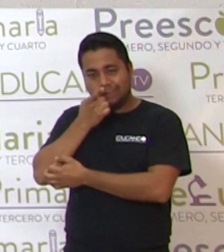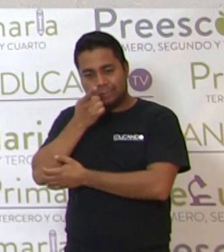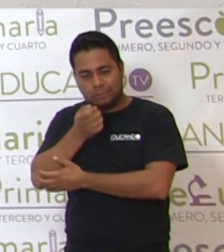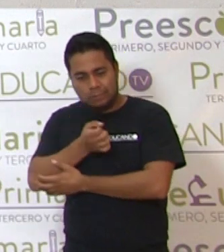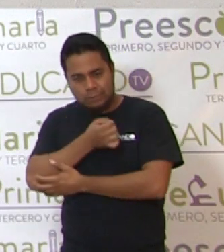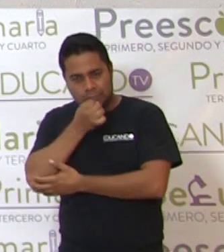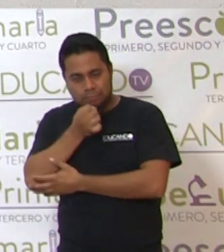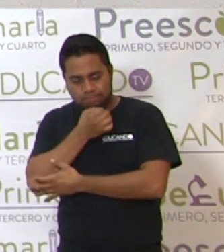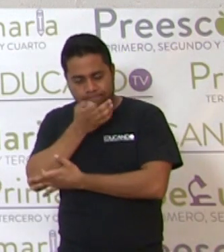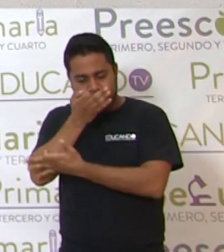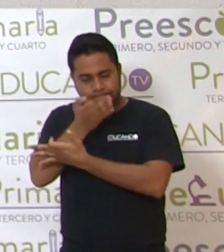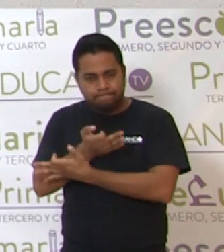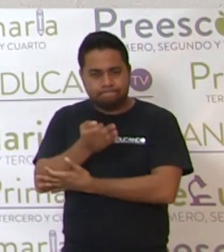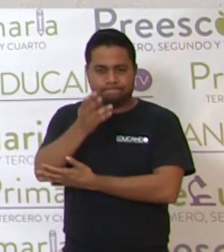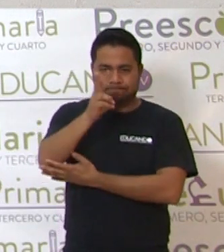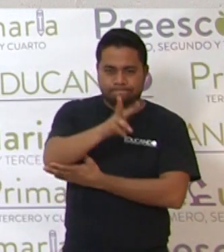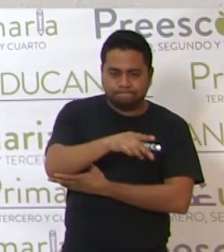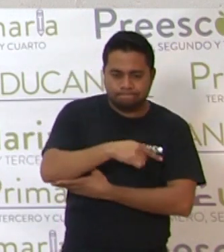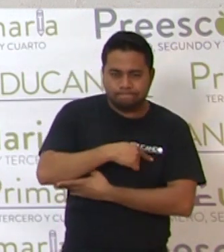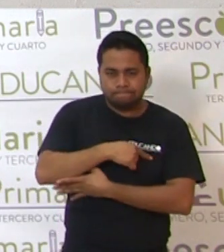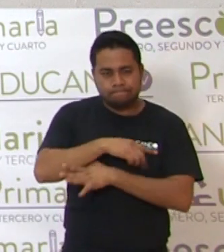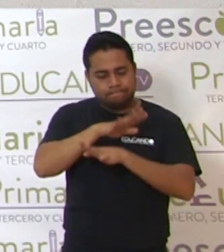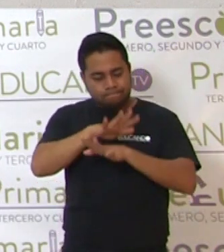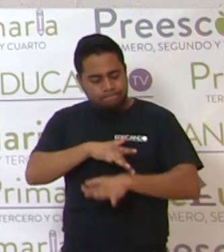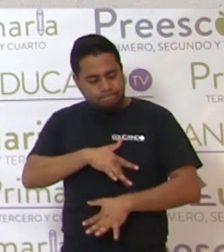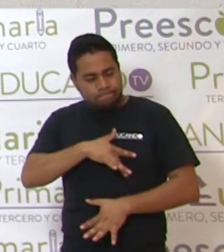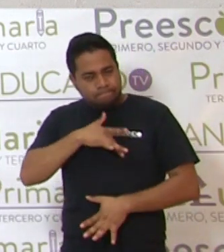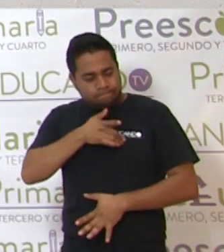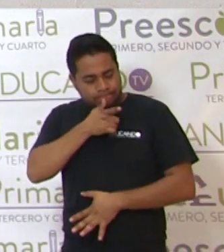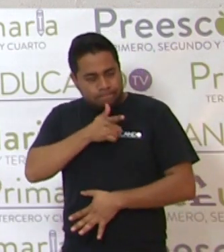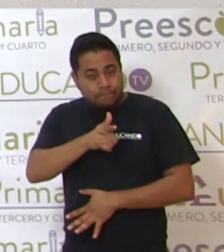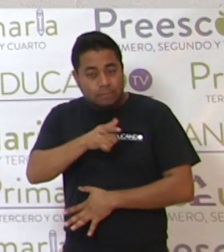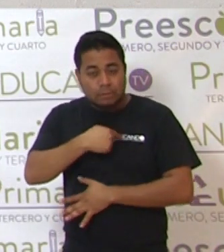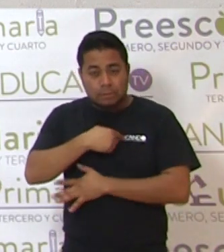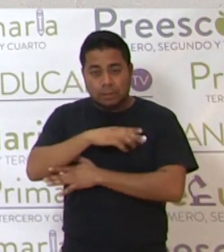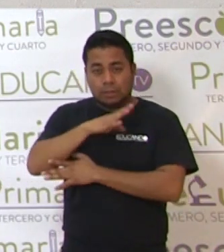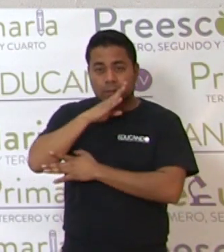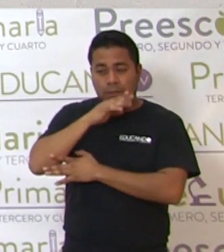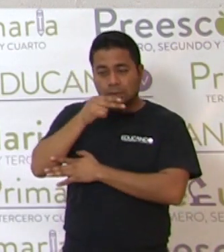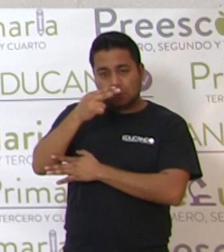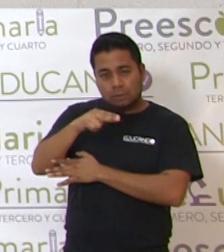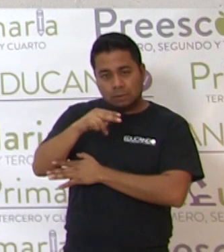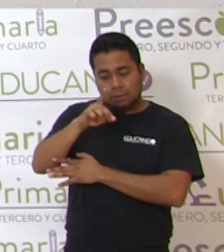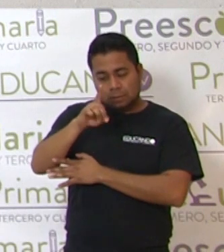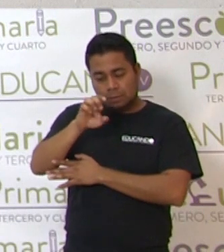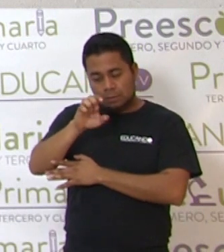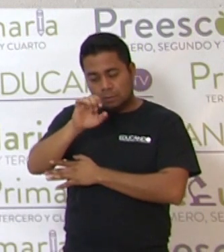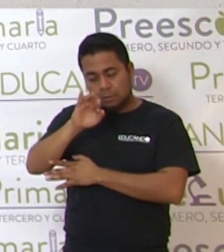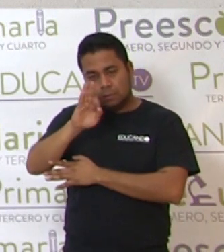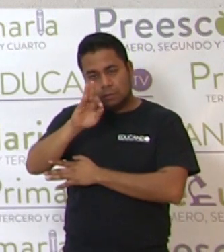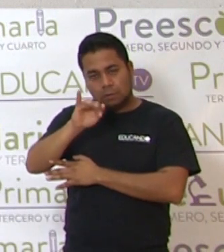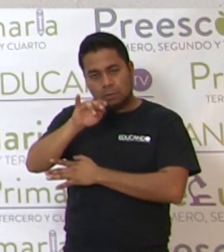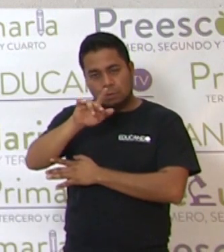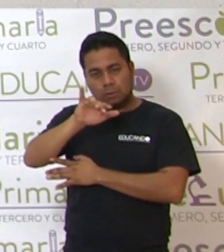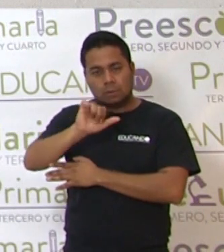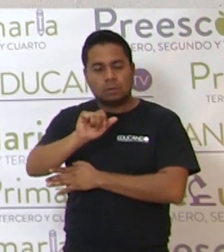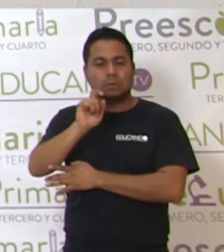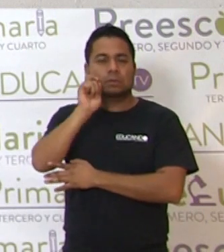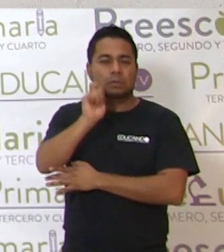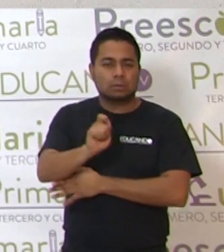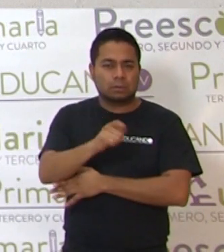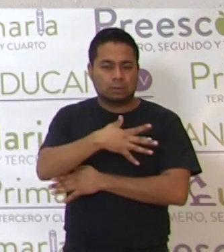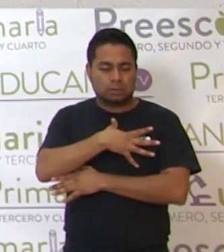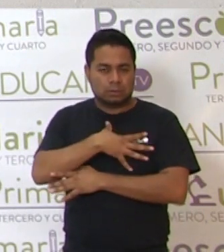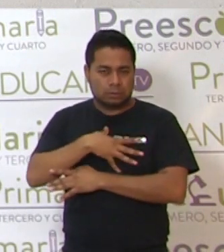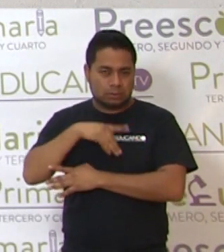oración magnífica, verdaderamente glorifica mi alma. Mi madre se llama Deifilia, que quiere decir hija